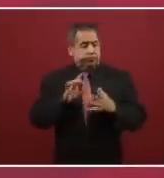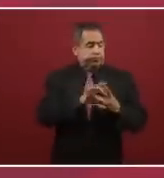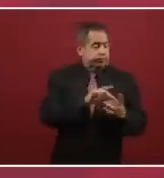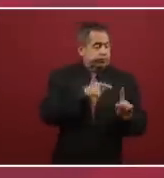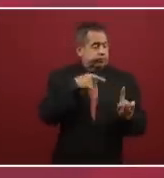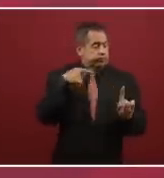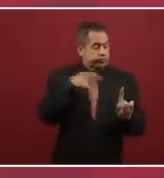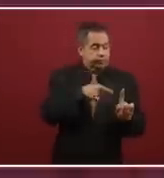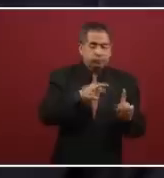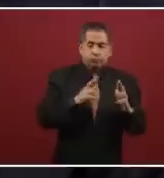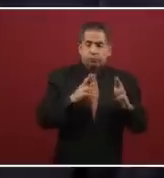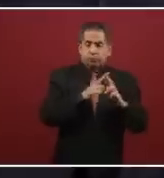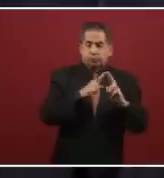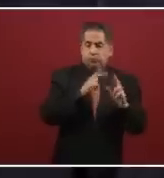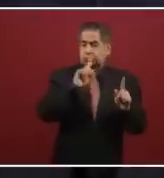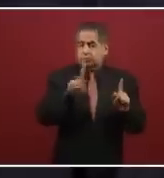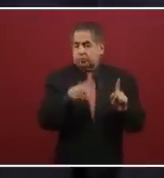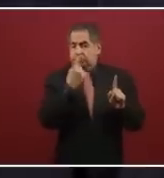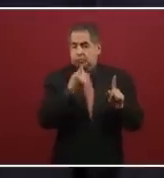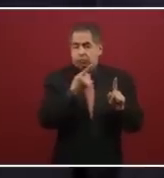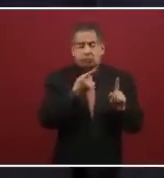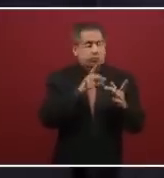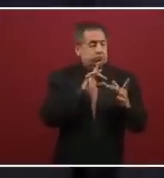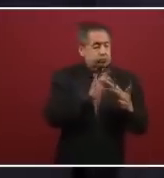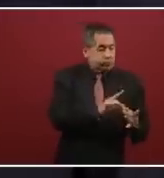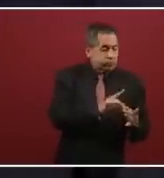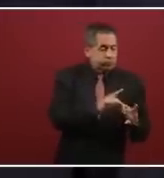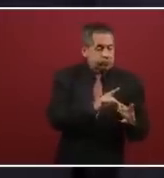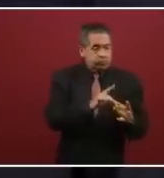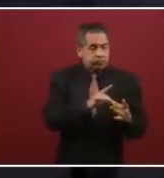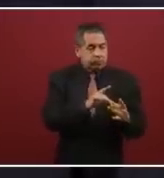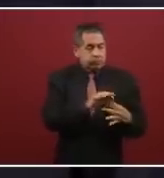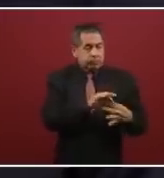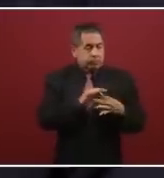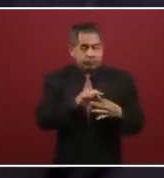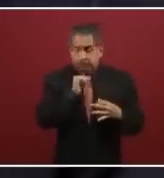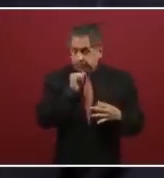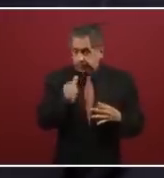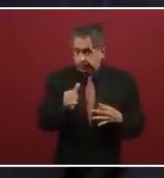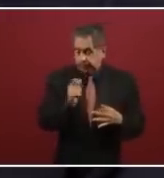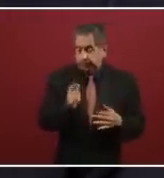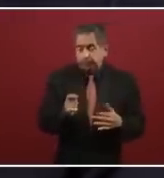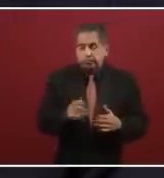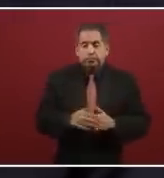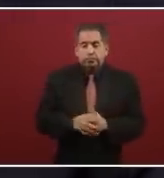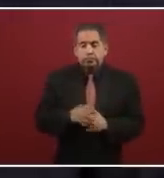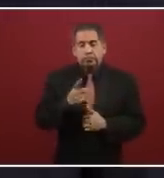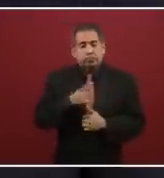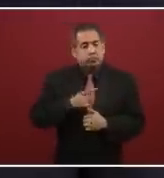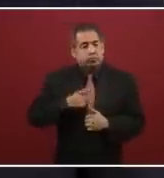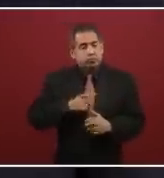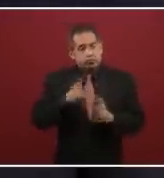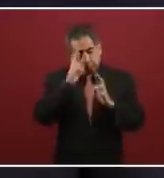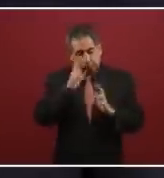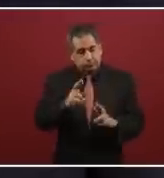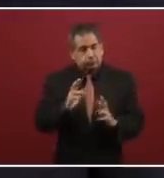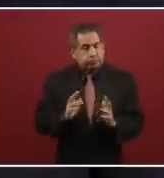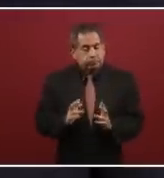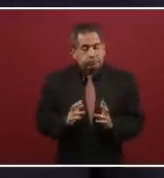preferencias por ninguna religión y que se respete